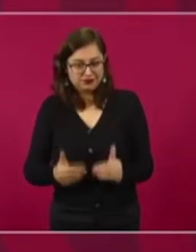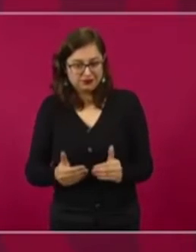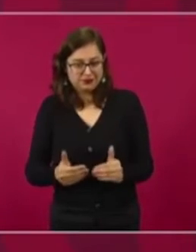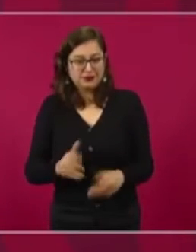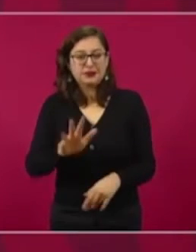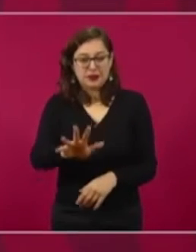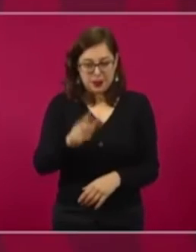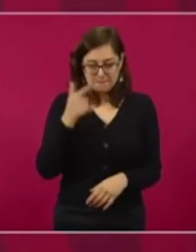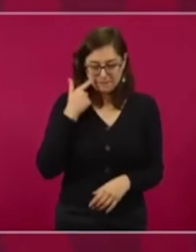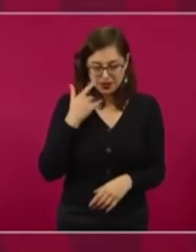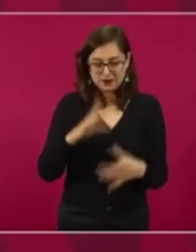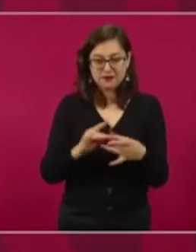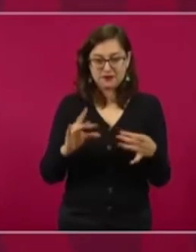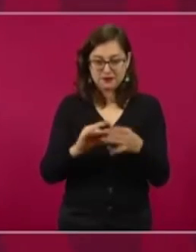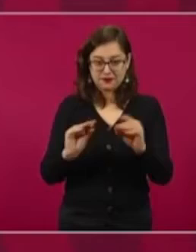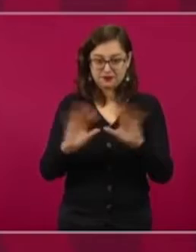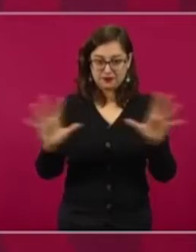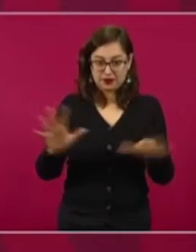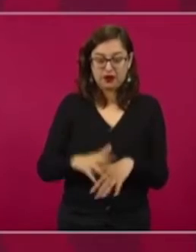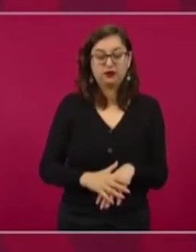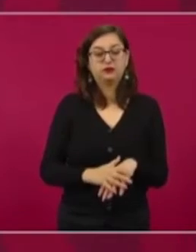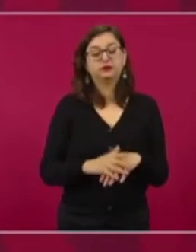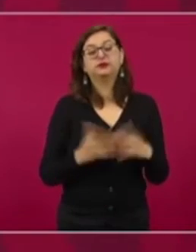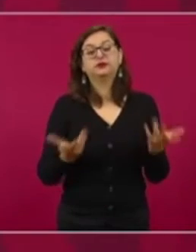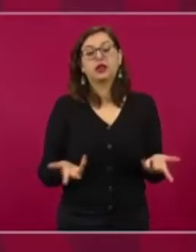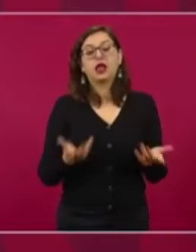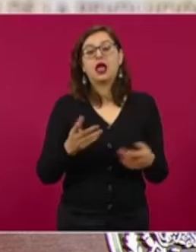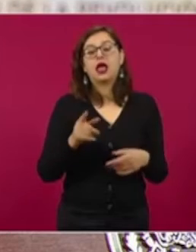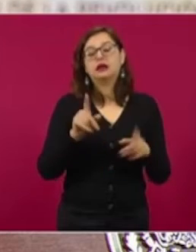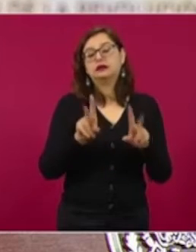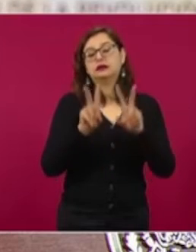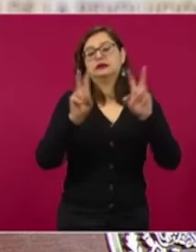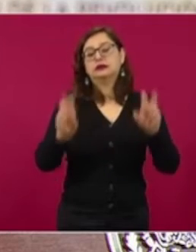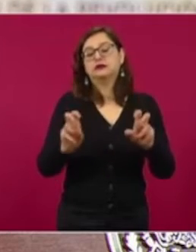puede ser BlackRock,